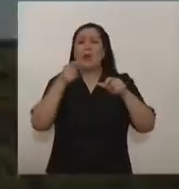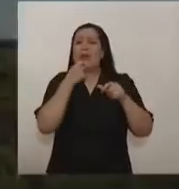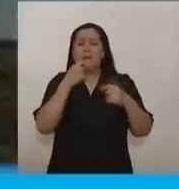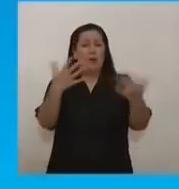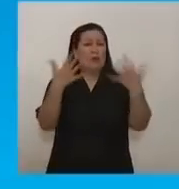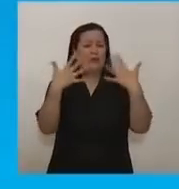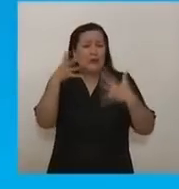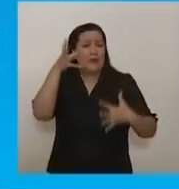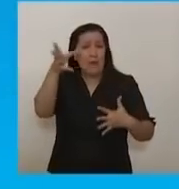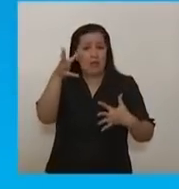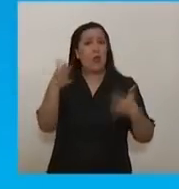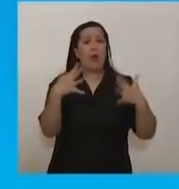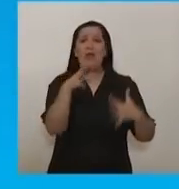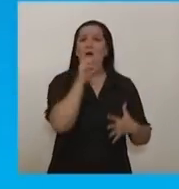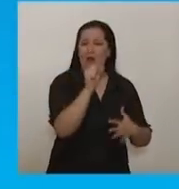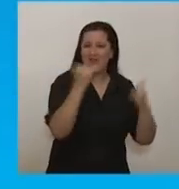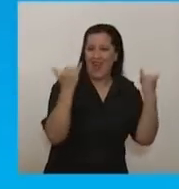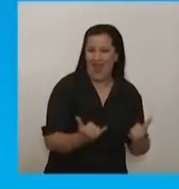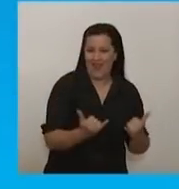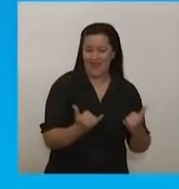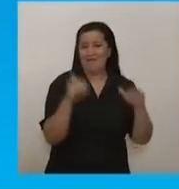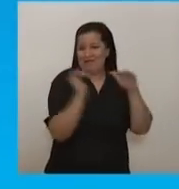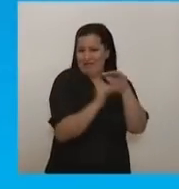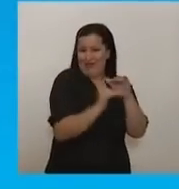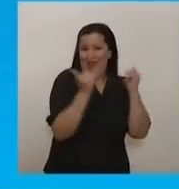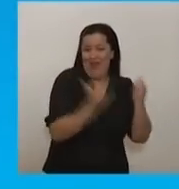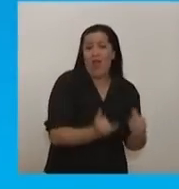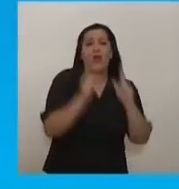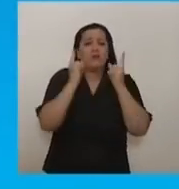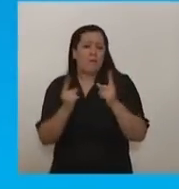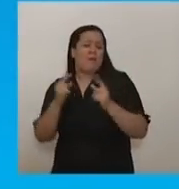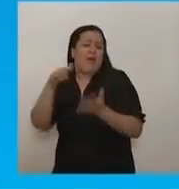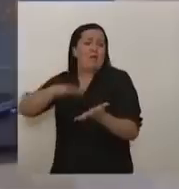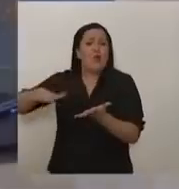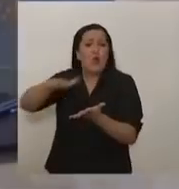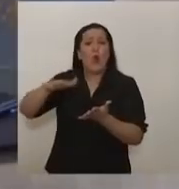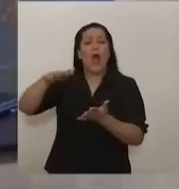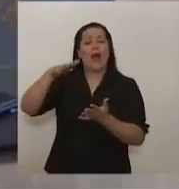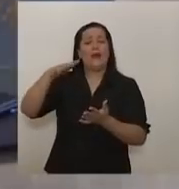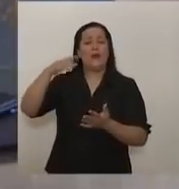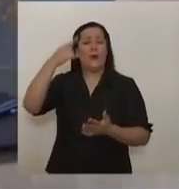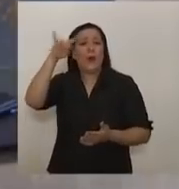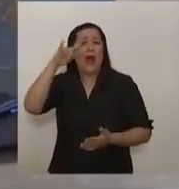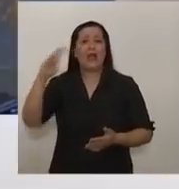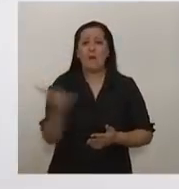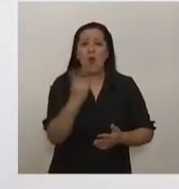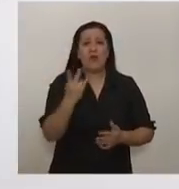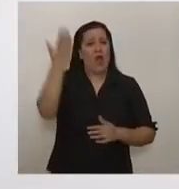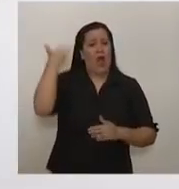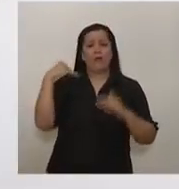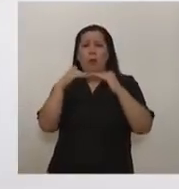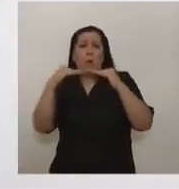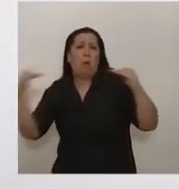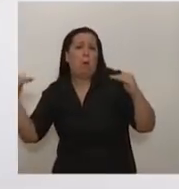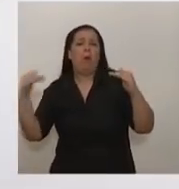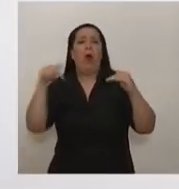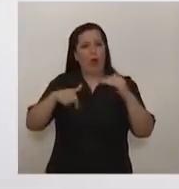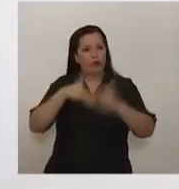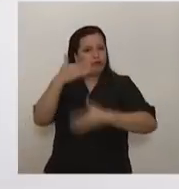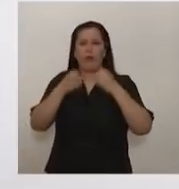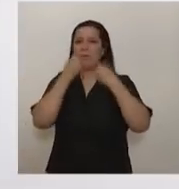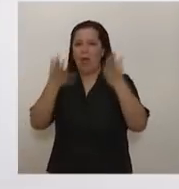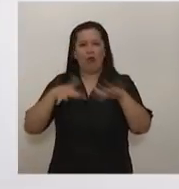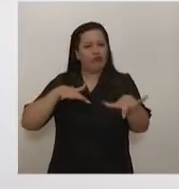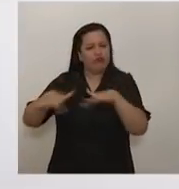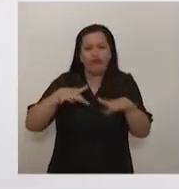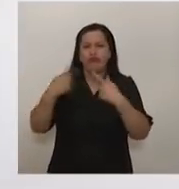días de mucho calor. Además, pusimos en movimiento a Vaca Muerta, que estaba casi paralizada. La actividad en Vaca